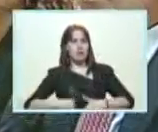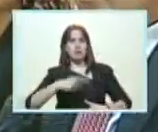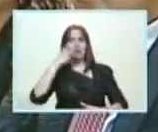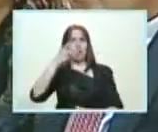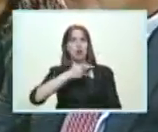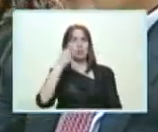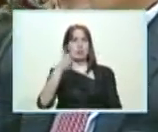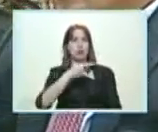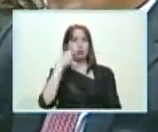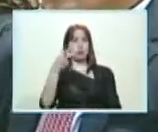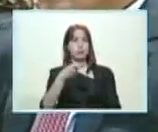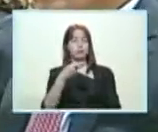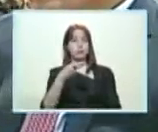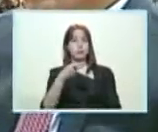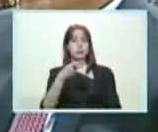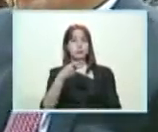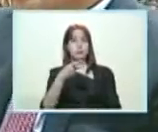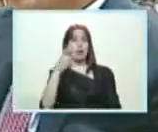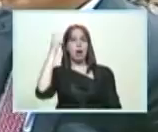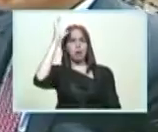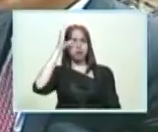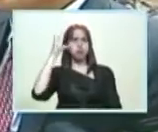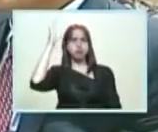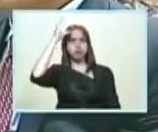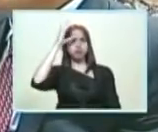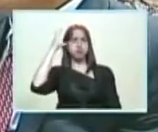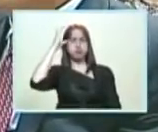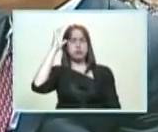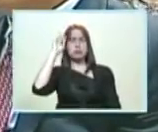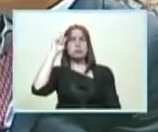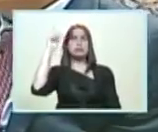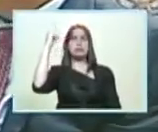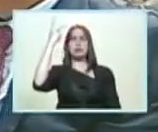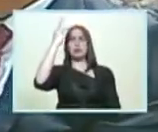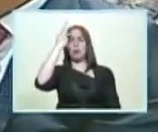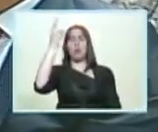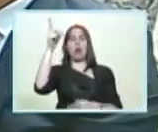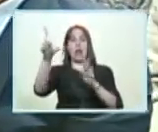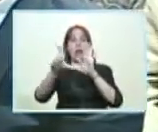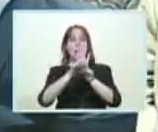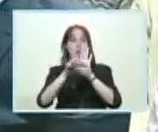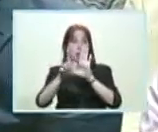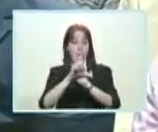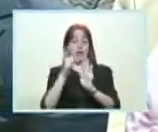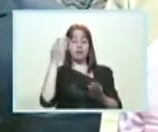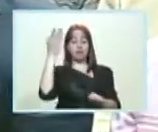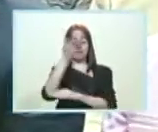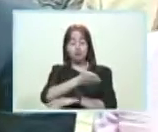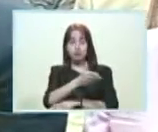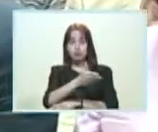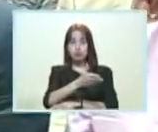político de creación de conciencia y a través de leyes muy severas,